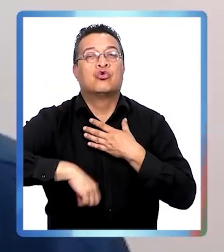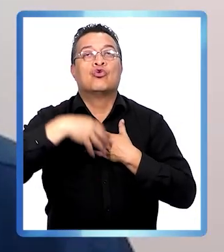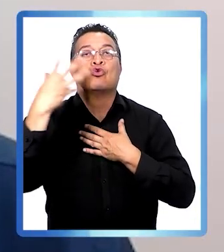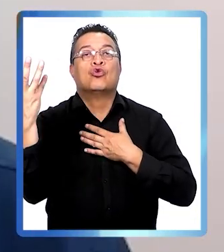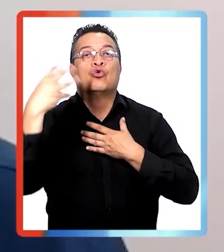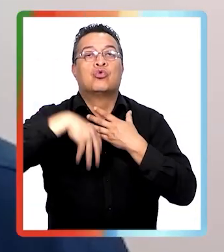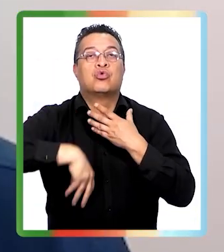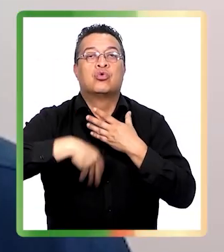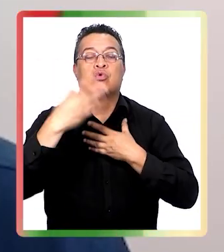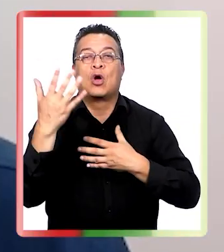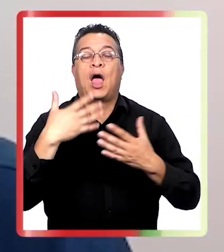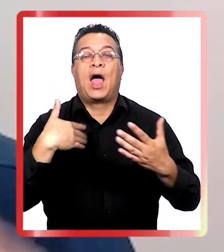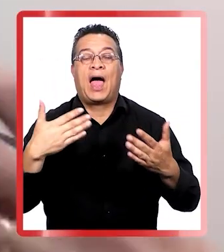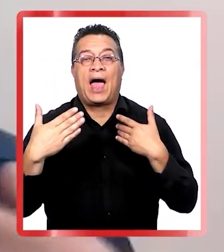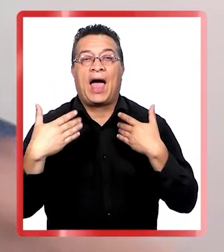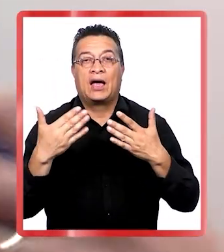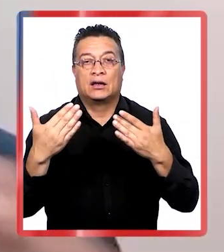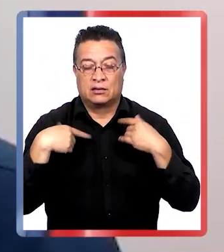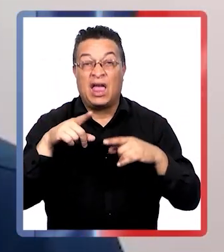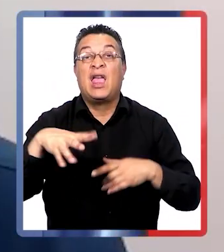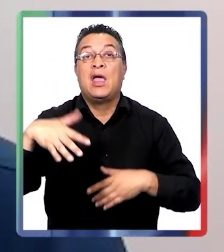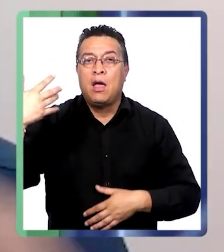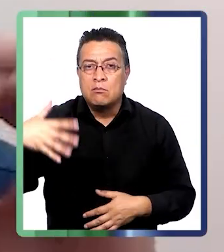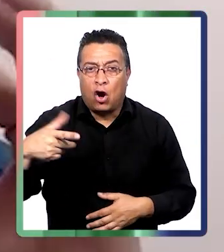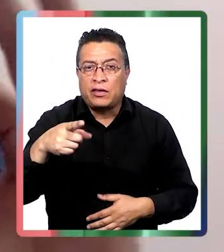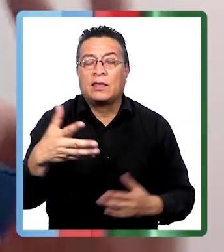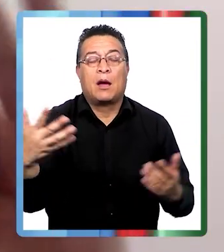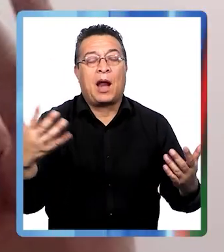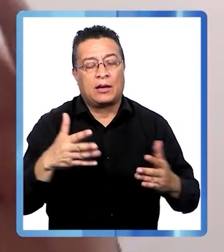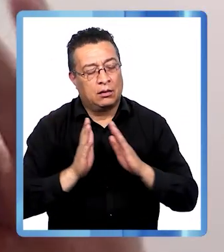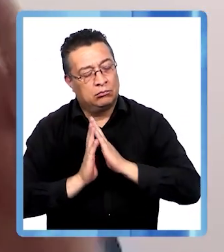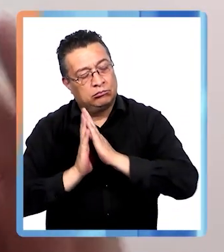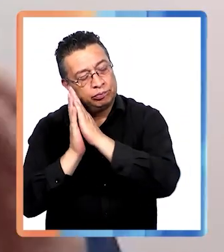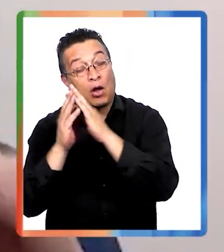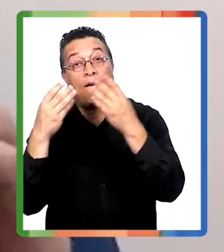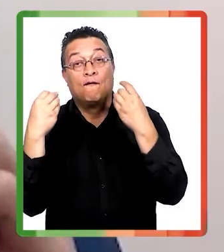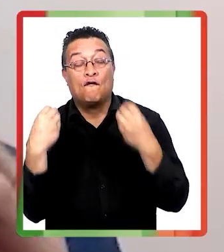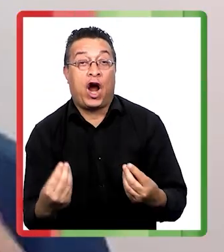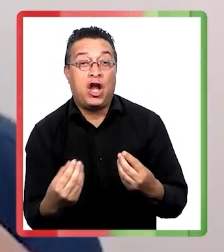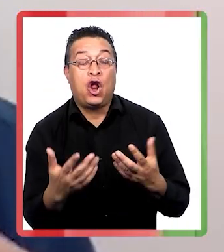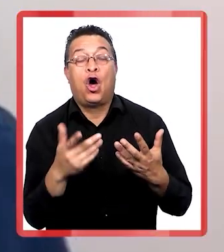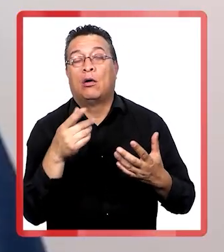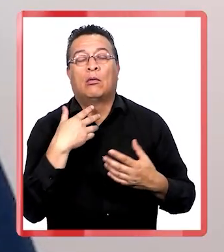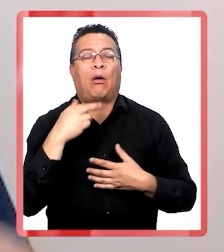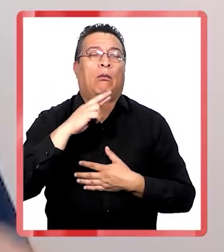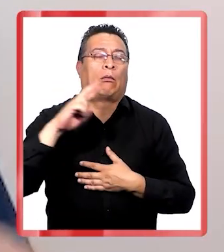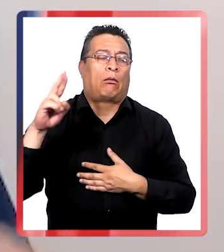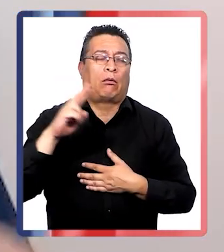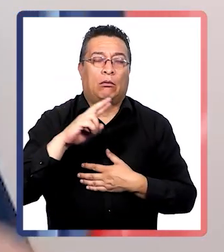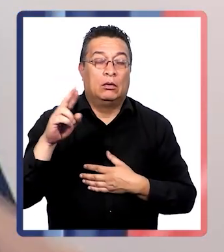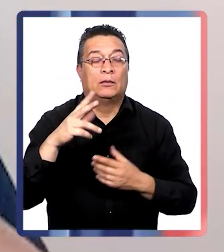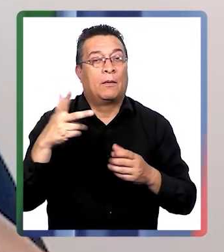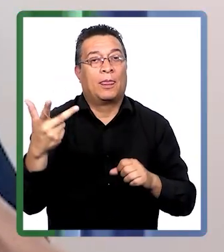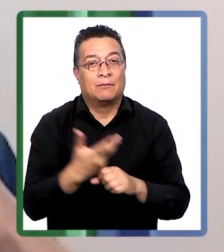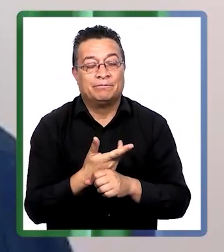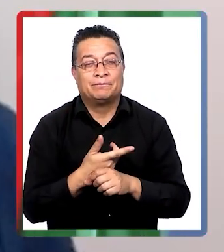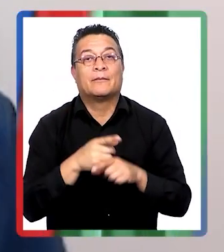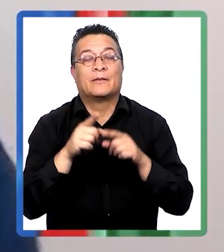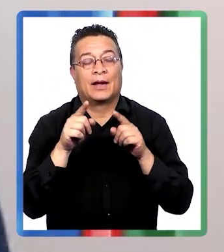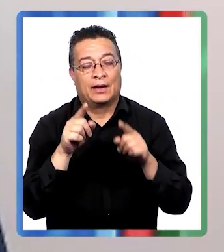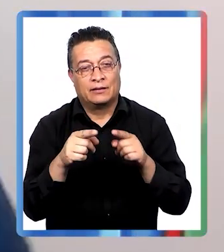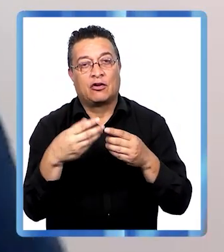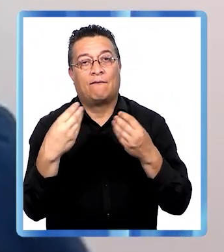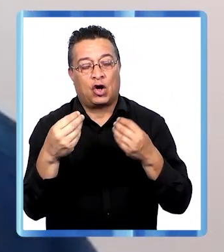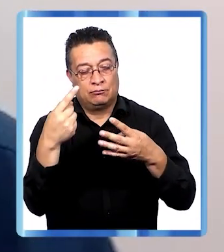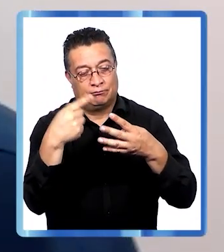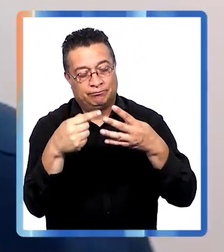aéreo. El flujo de la vía aérea es fundamental para llegar a un buen diagnóstico, porque los tratamientos, las recomendaciones